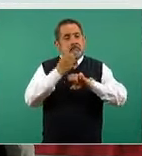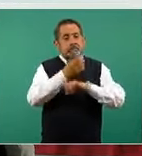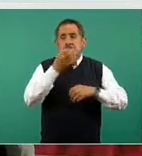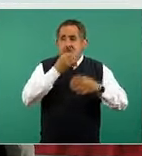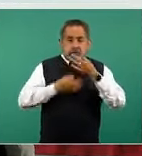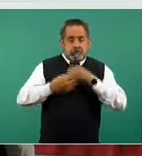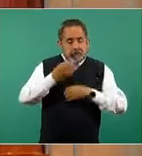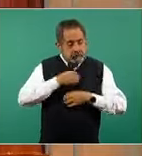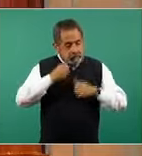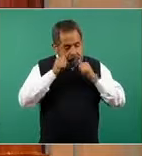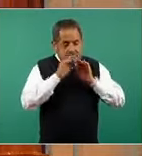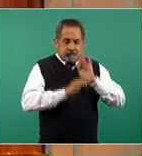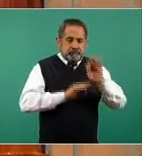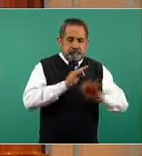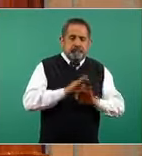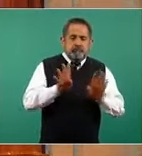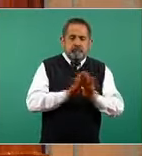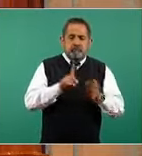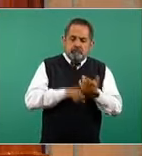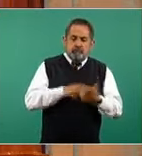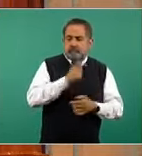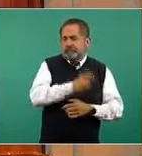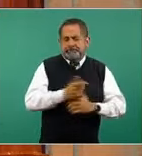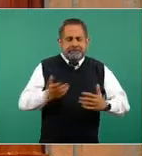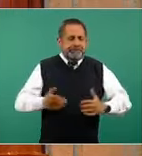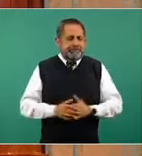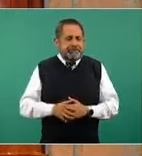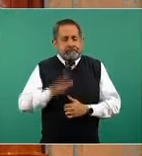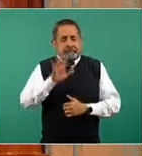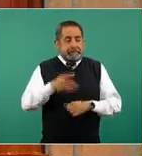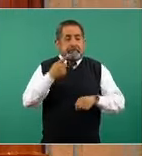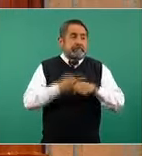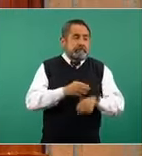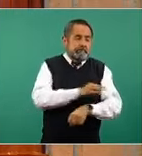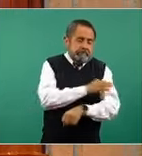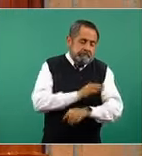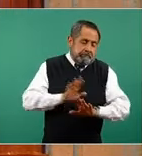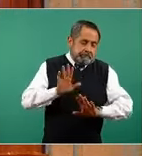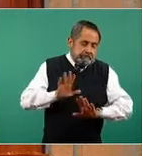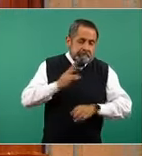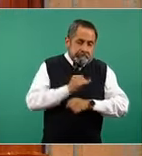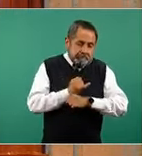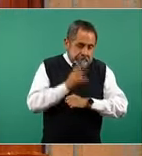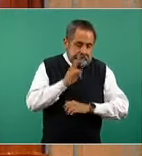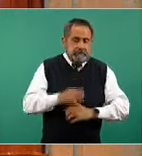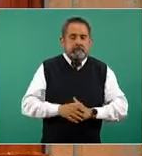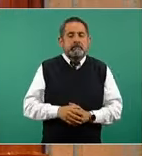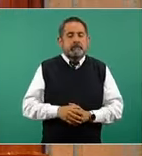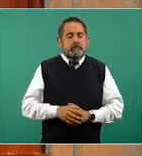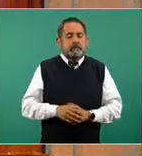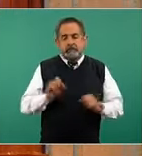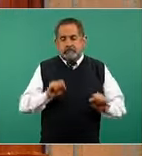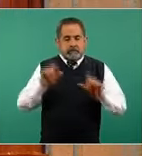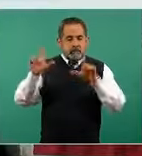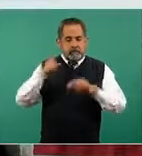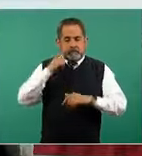la atención en este momento de estos eventos supuestamente asociados. Si vemos la siguiente